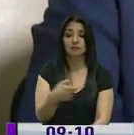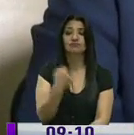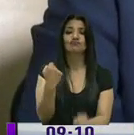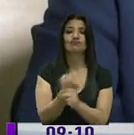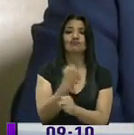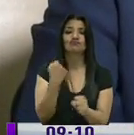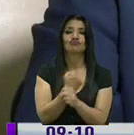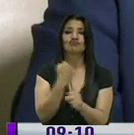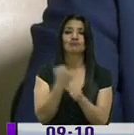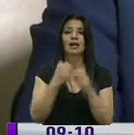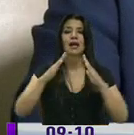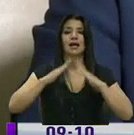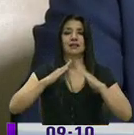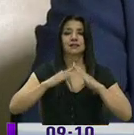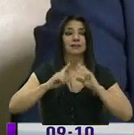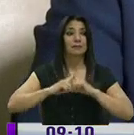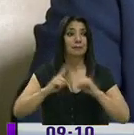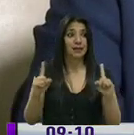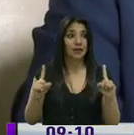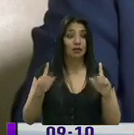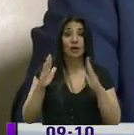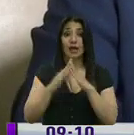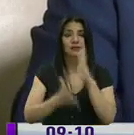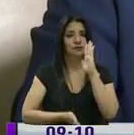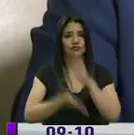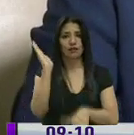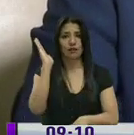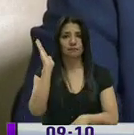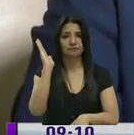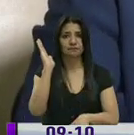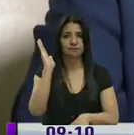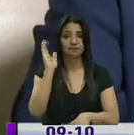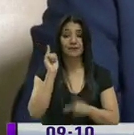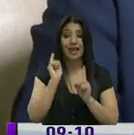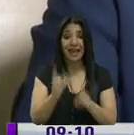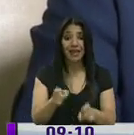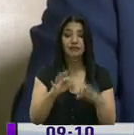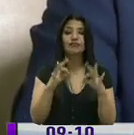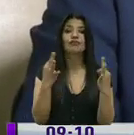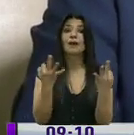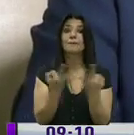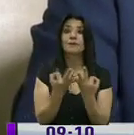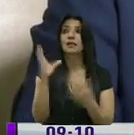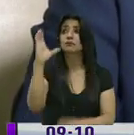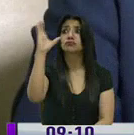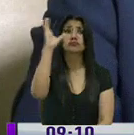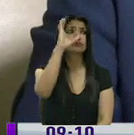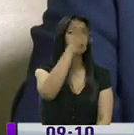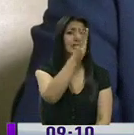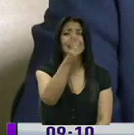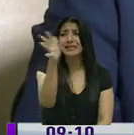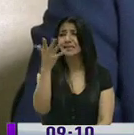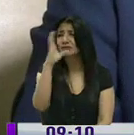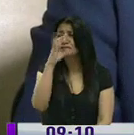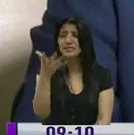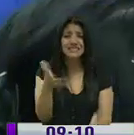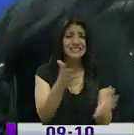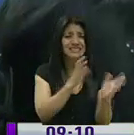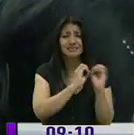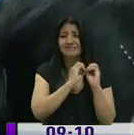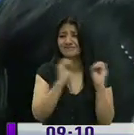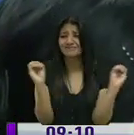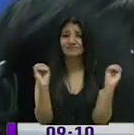casa pero que de esa casa se había ido entonces desde allí la familia no tenía conocimiento donde se encontraba